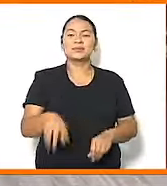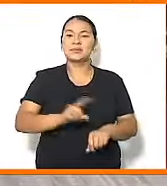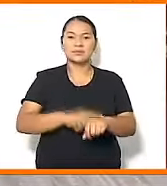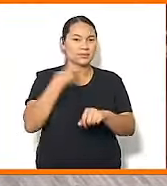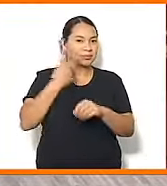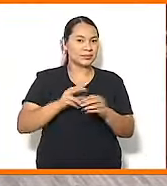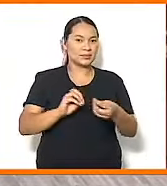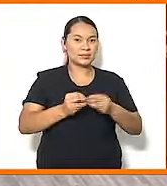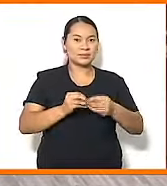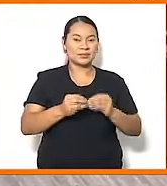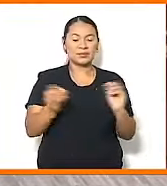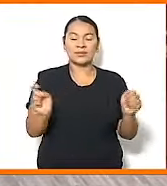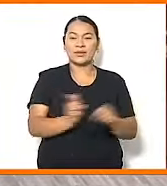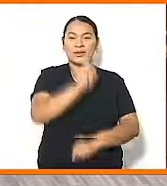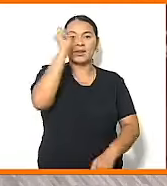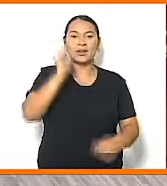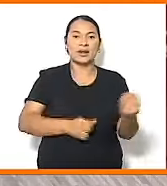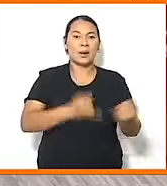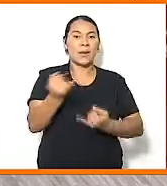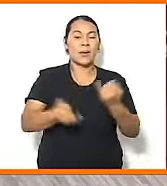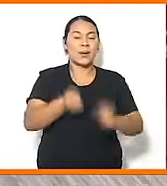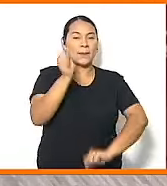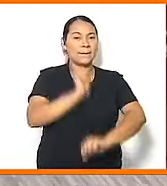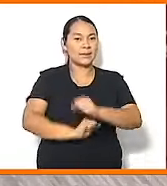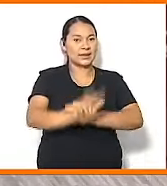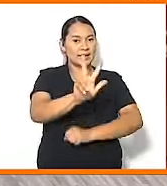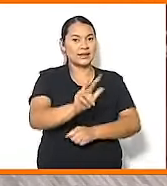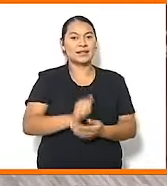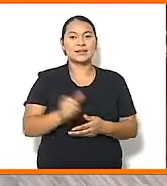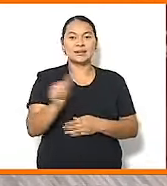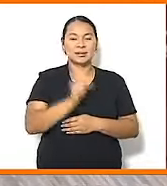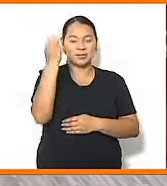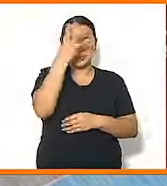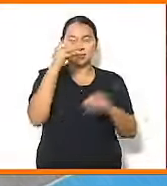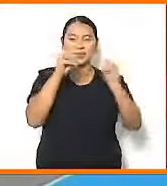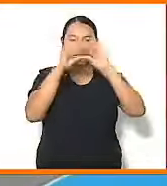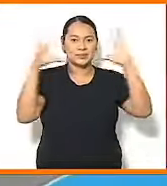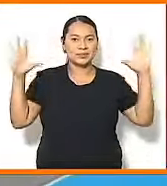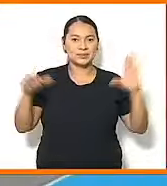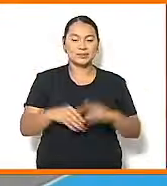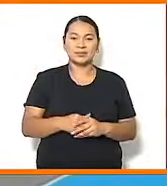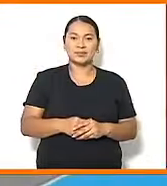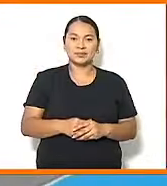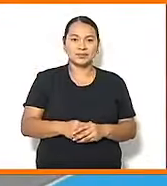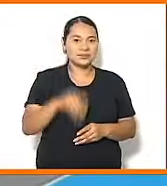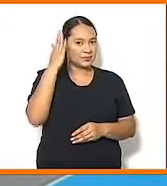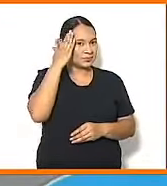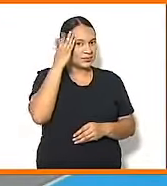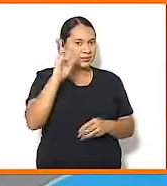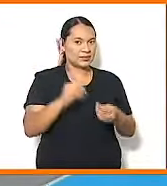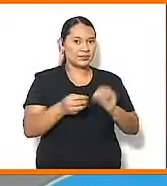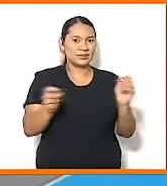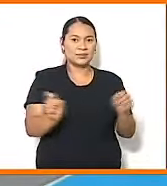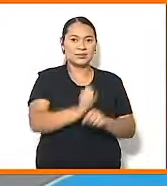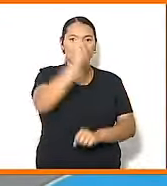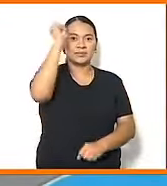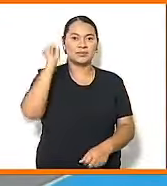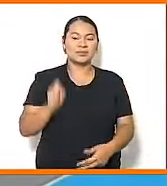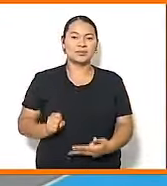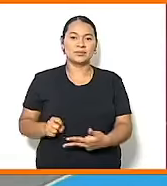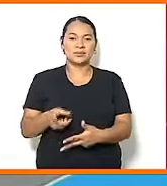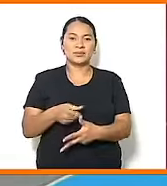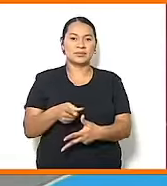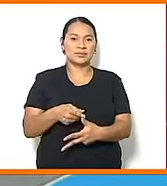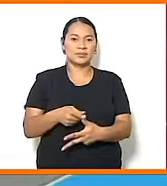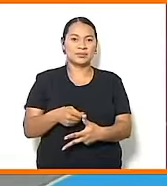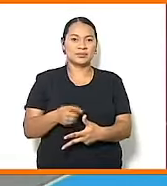a ser esos tres números ganadores junto a Pega 3 en esta linda mañana. Y ese primer número ganador afortunado en Pega 3